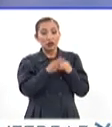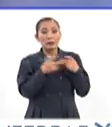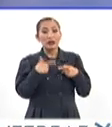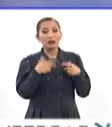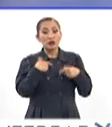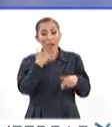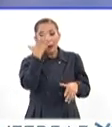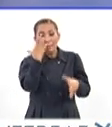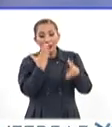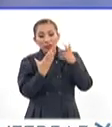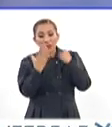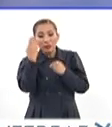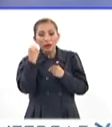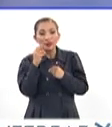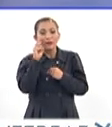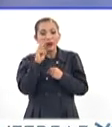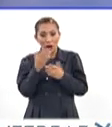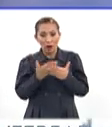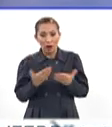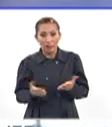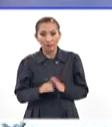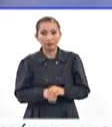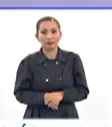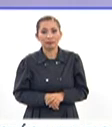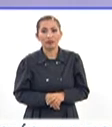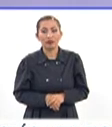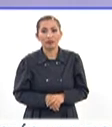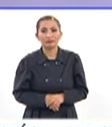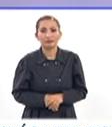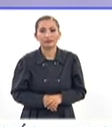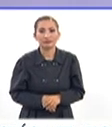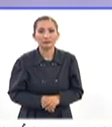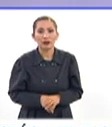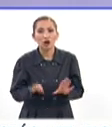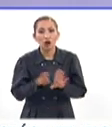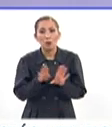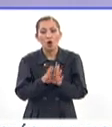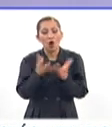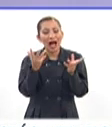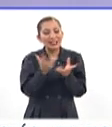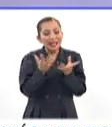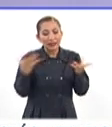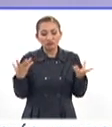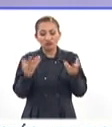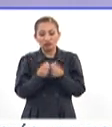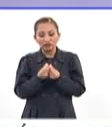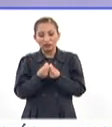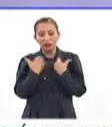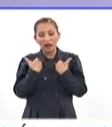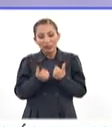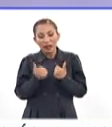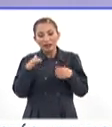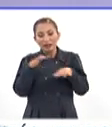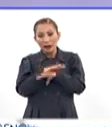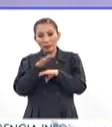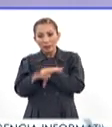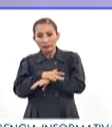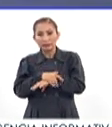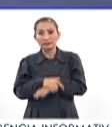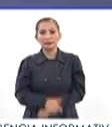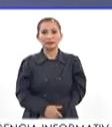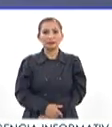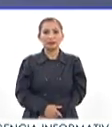vamos aprendiendo y viendo ahora, o sea, es como una realización conjunta de entender las